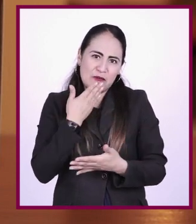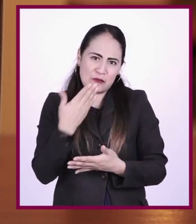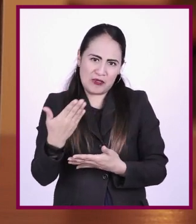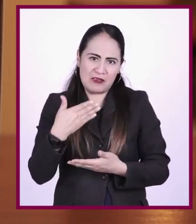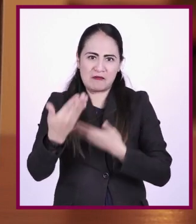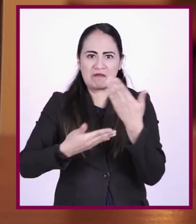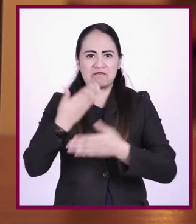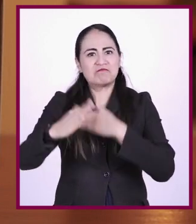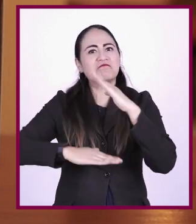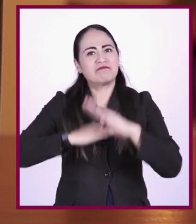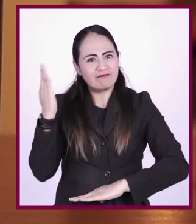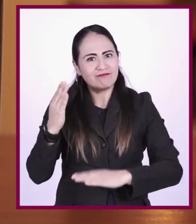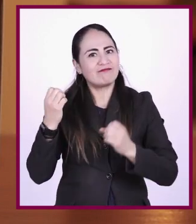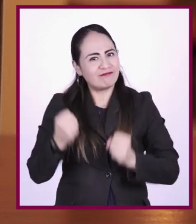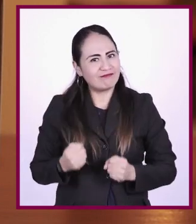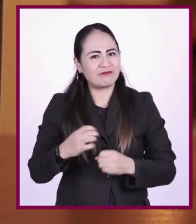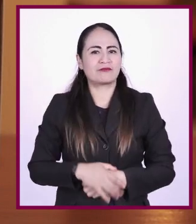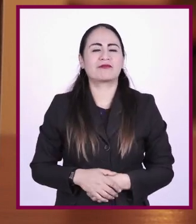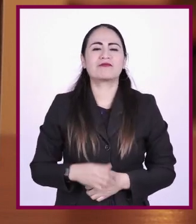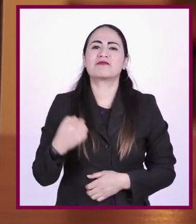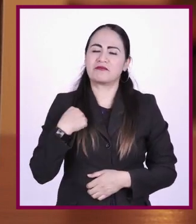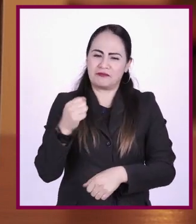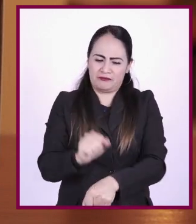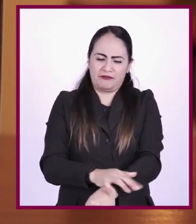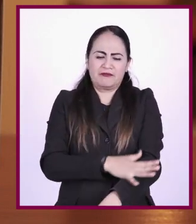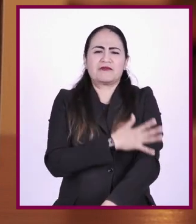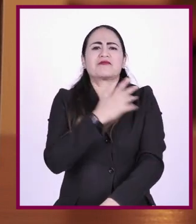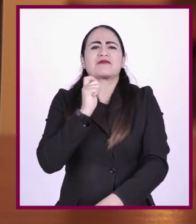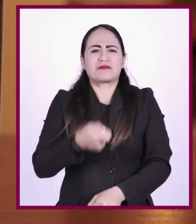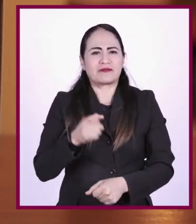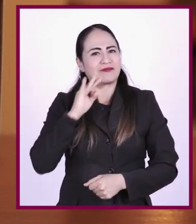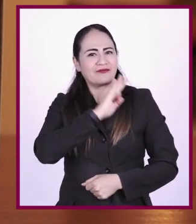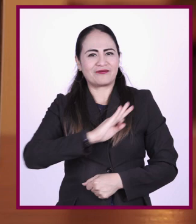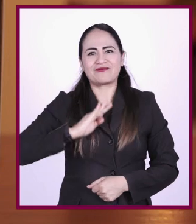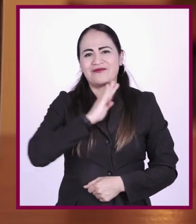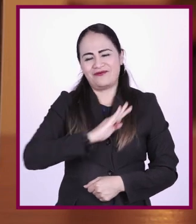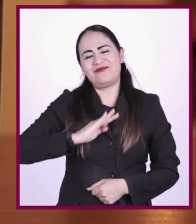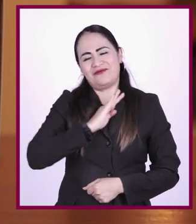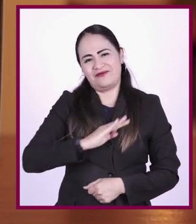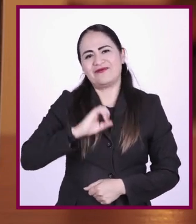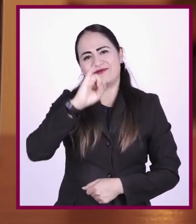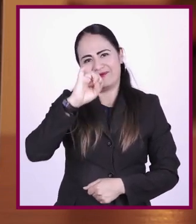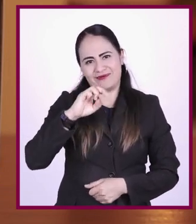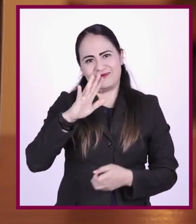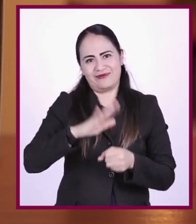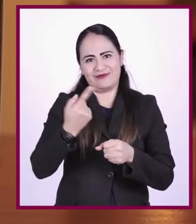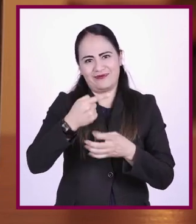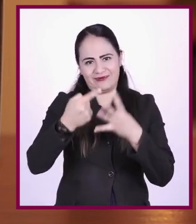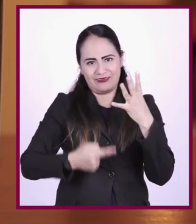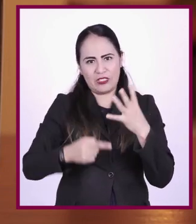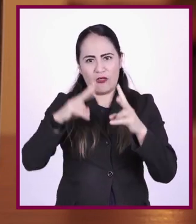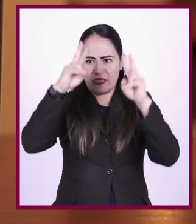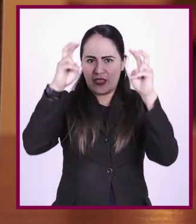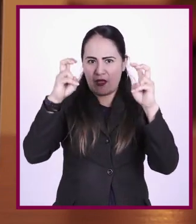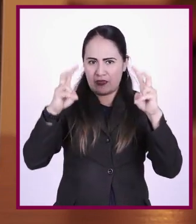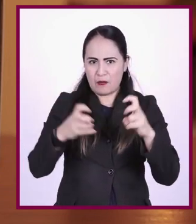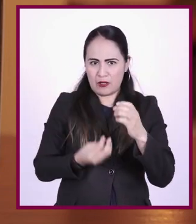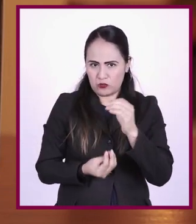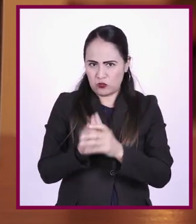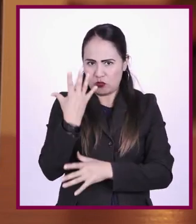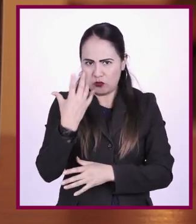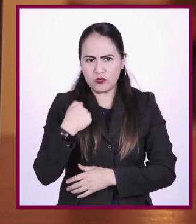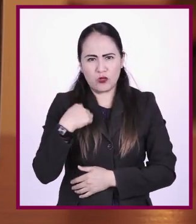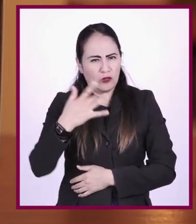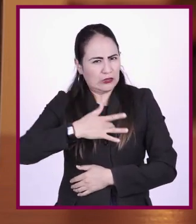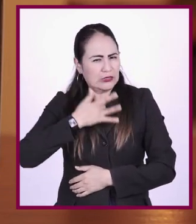que al momento de adquirir temas nuevos, siento que me van a servir en algún futuro para cualquier situación, y pues